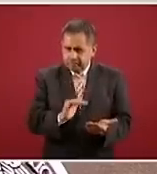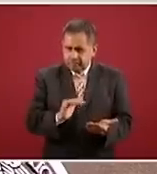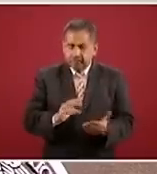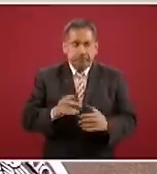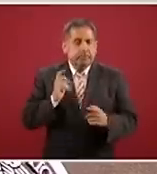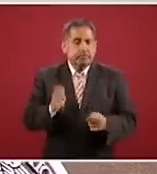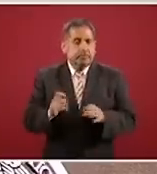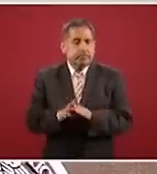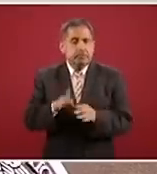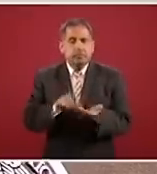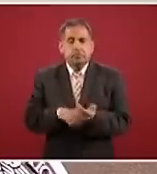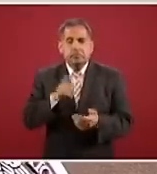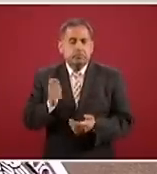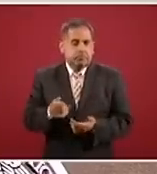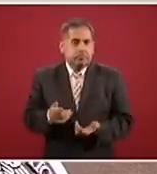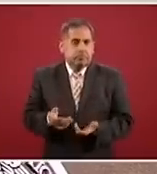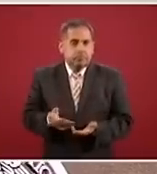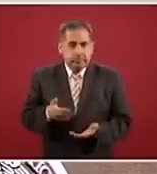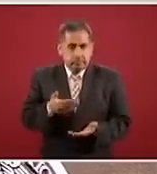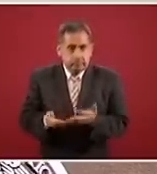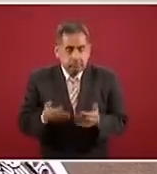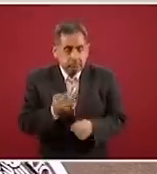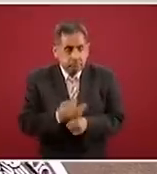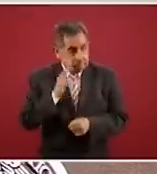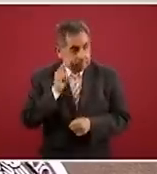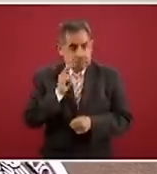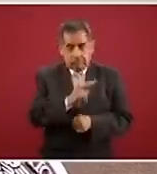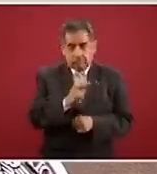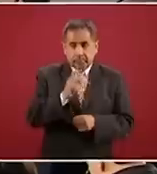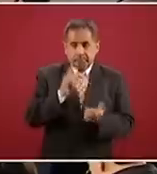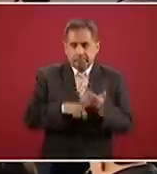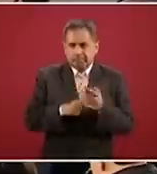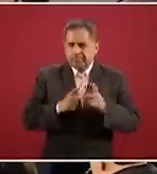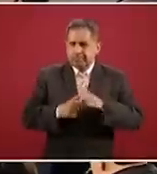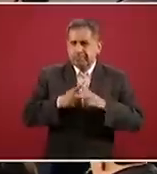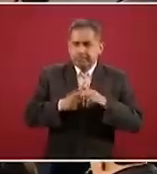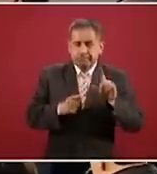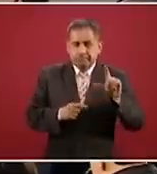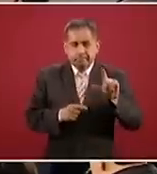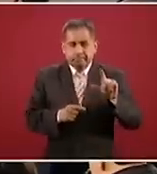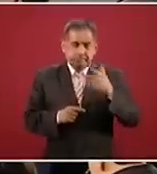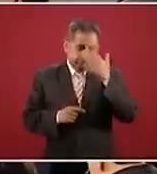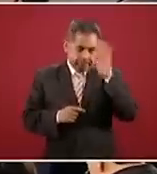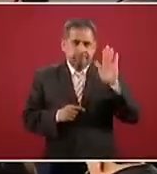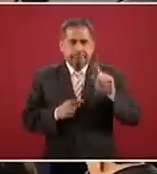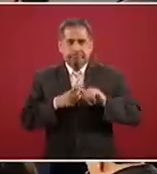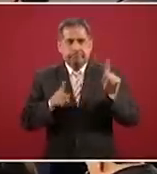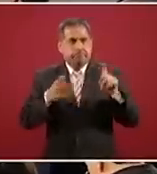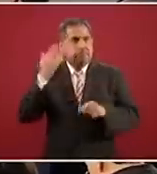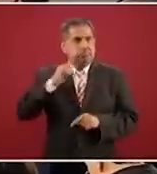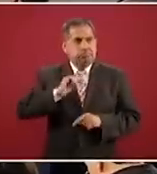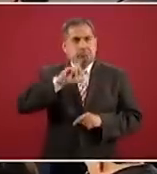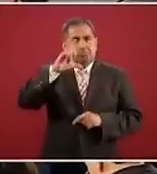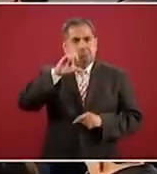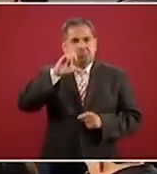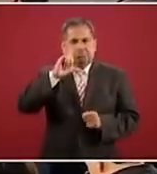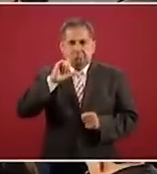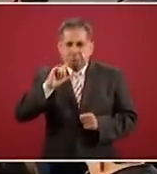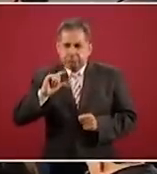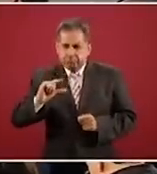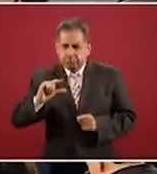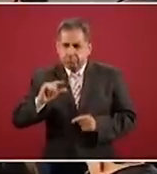Quiero decir que en este momento este número es una cifra atípica ya para Tijuana,